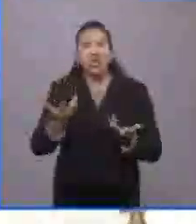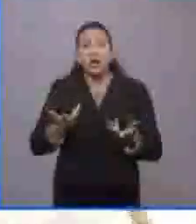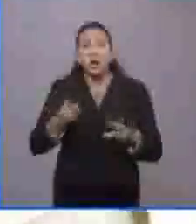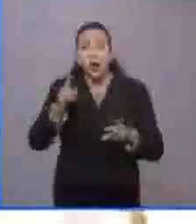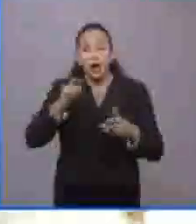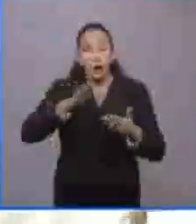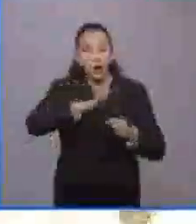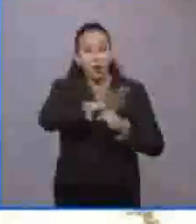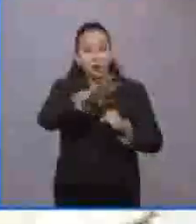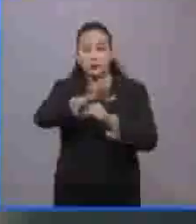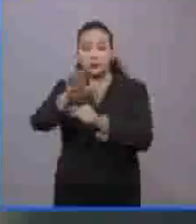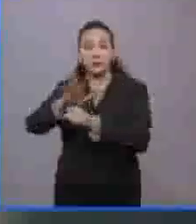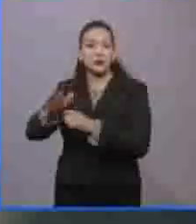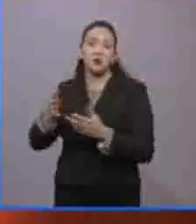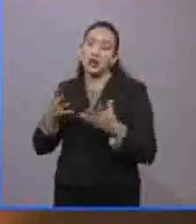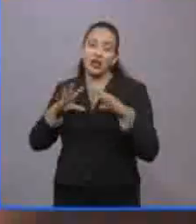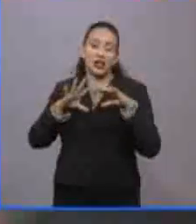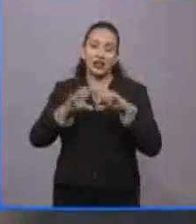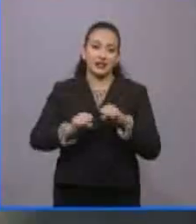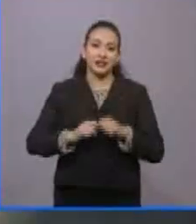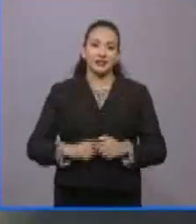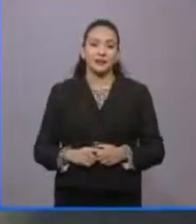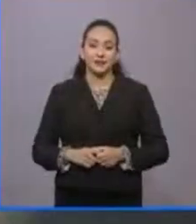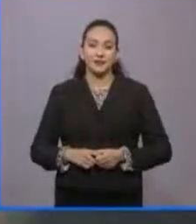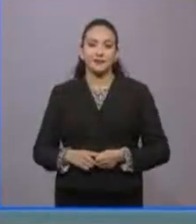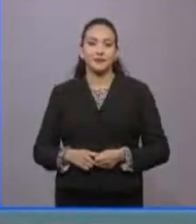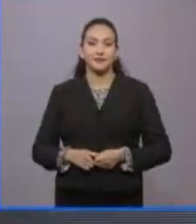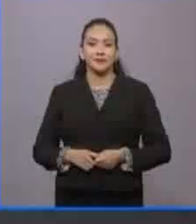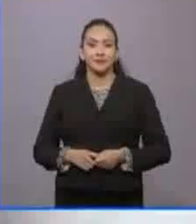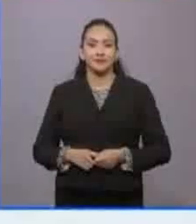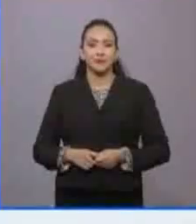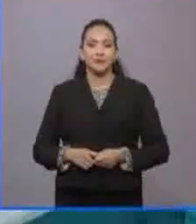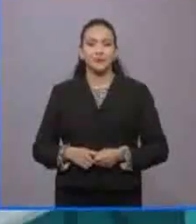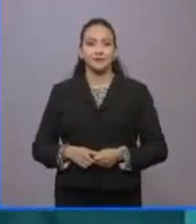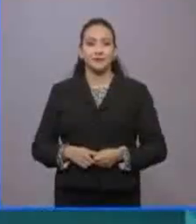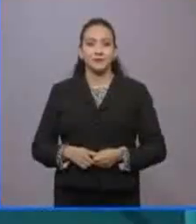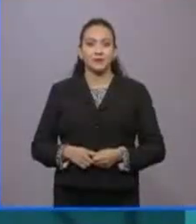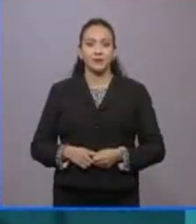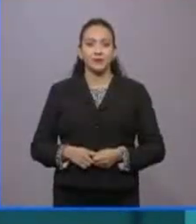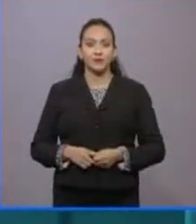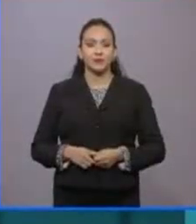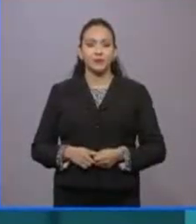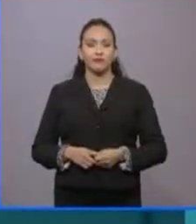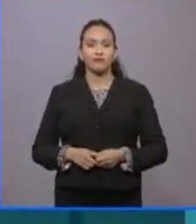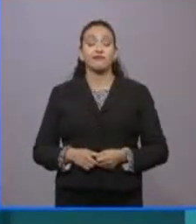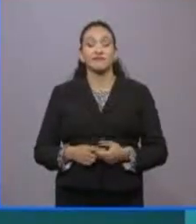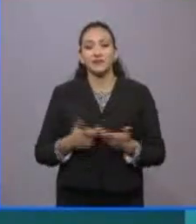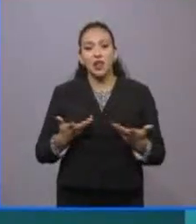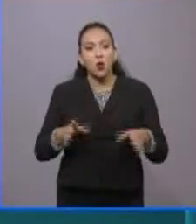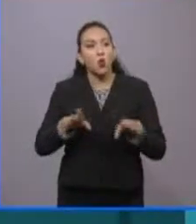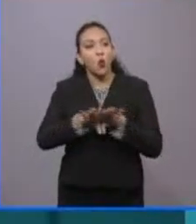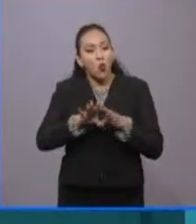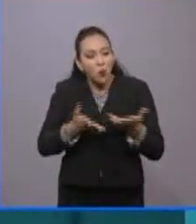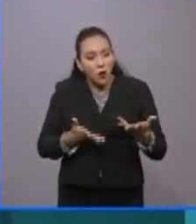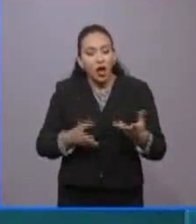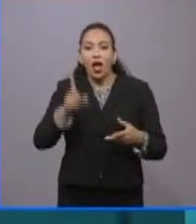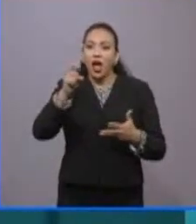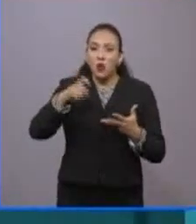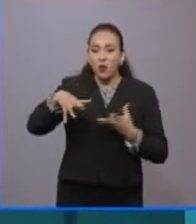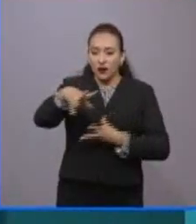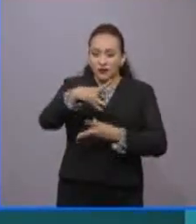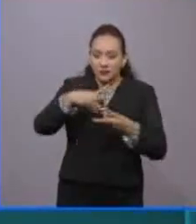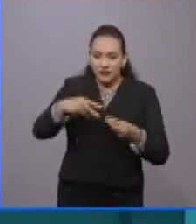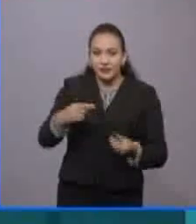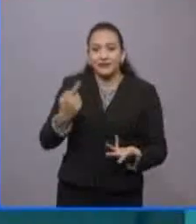de agua enviado a la zona metropolitana. sustentabilidad muy baja, es decir, que no